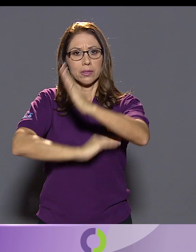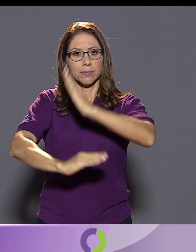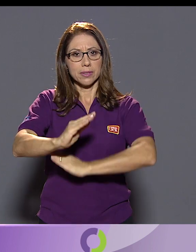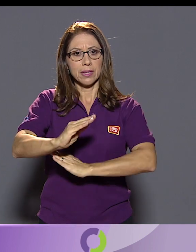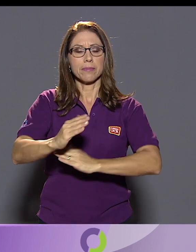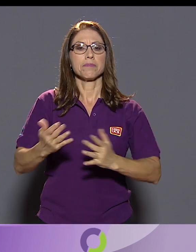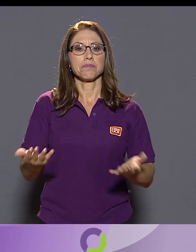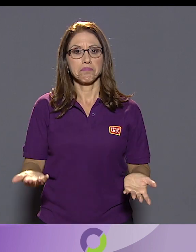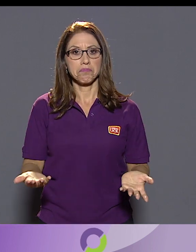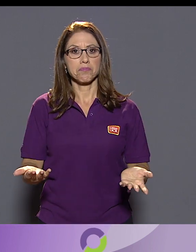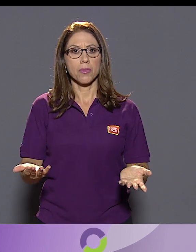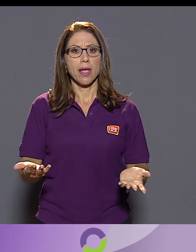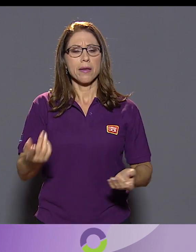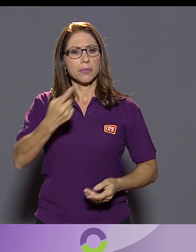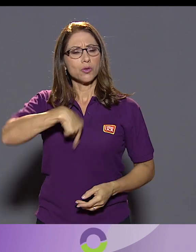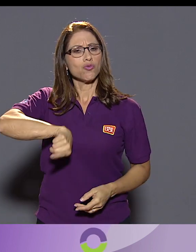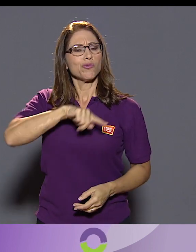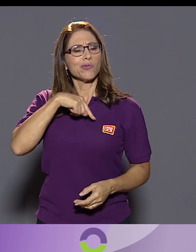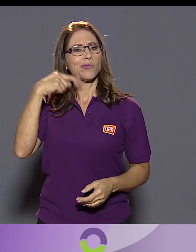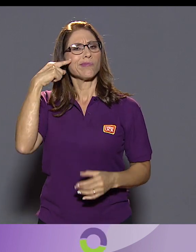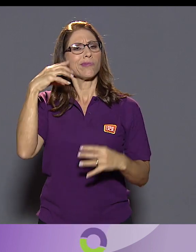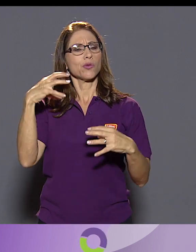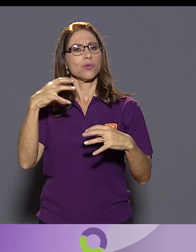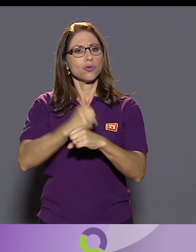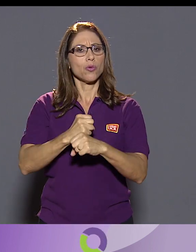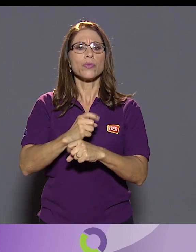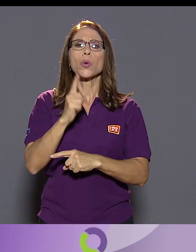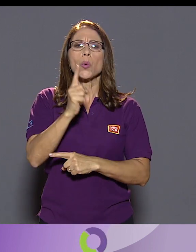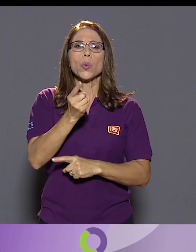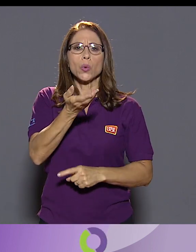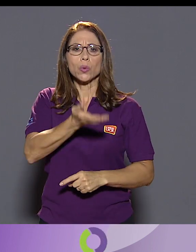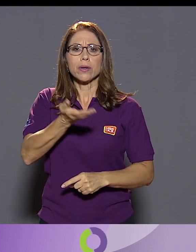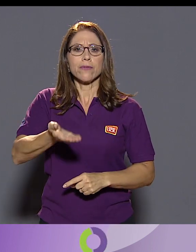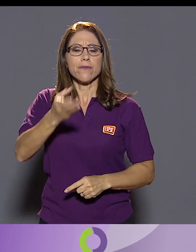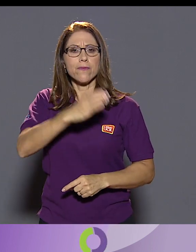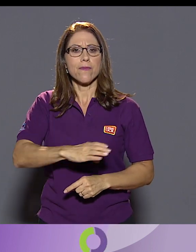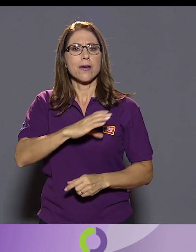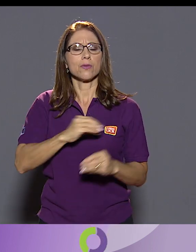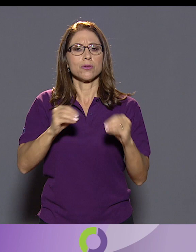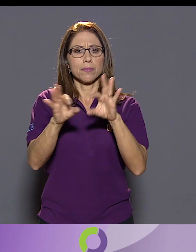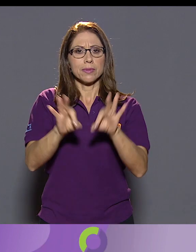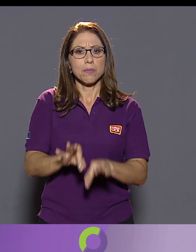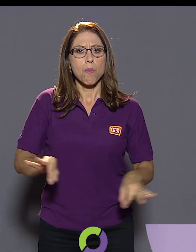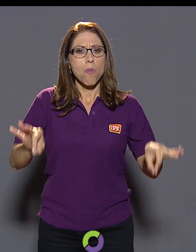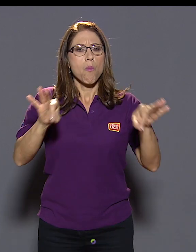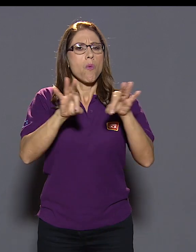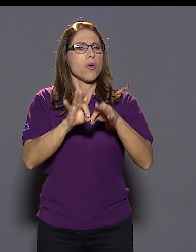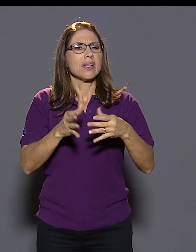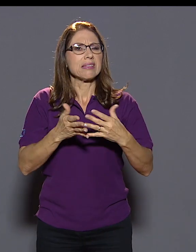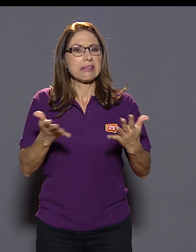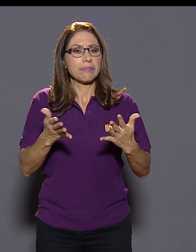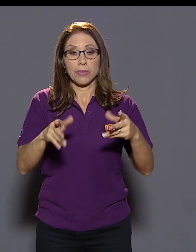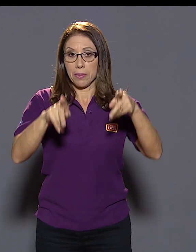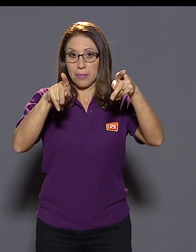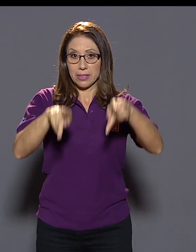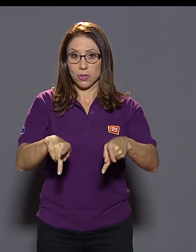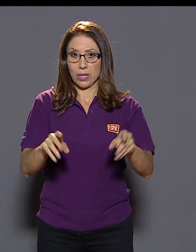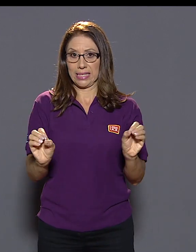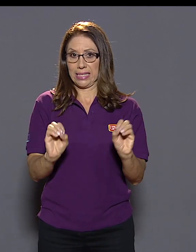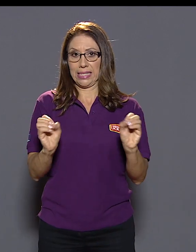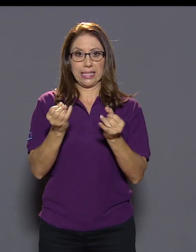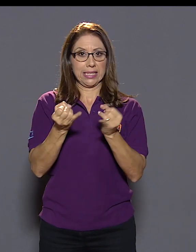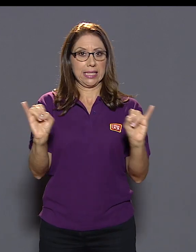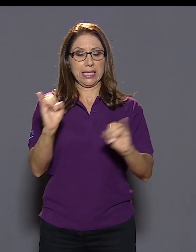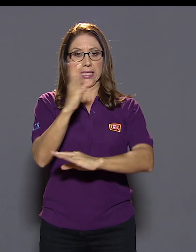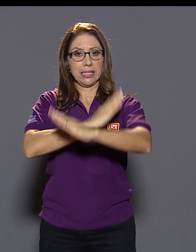Entonces, llegamos a la conclusión de que uno de los factores más importantes es que las personas sin discapacidad